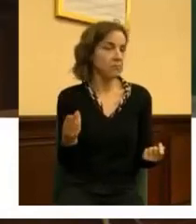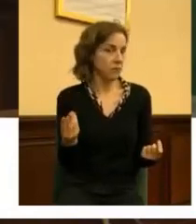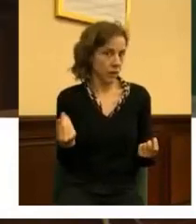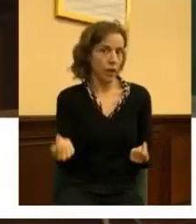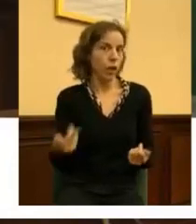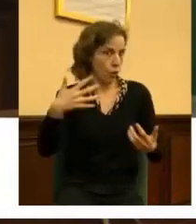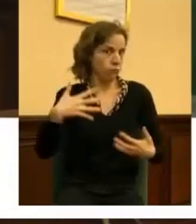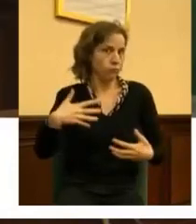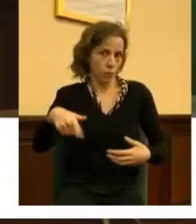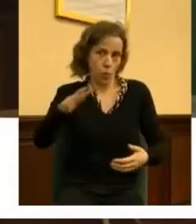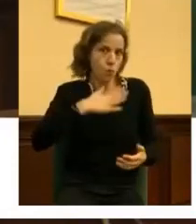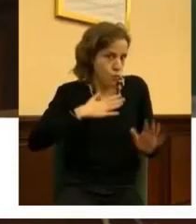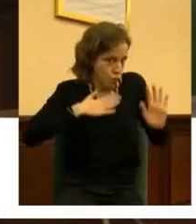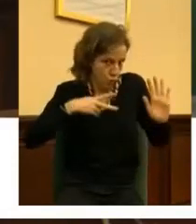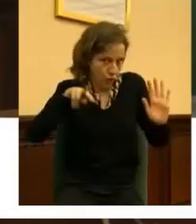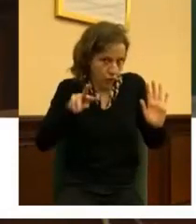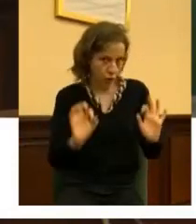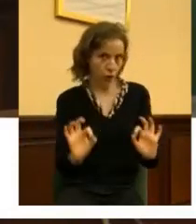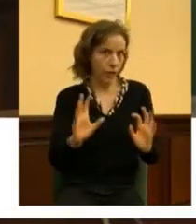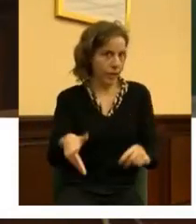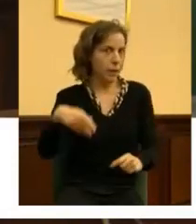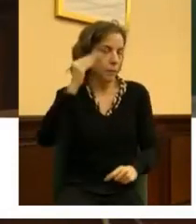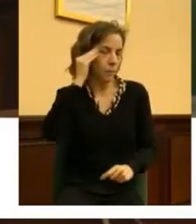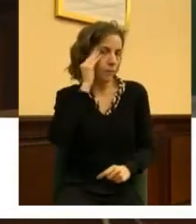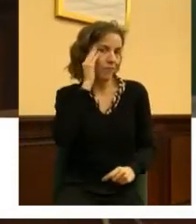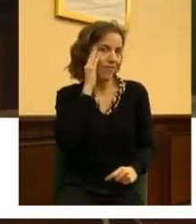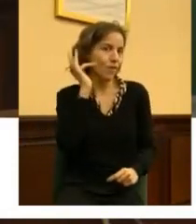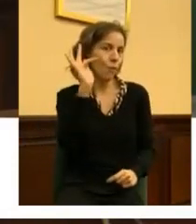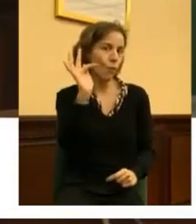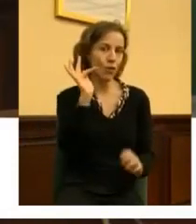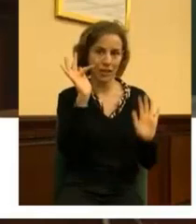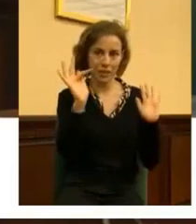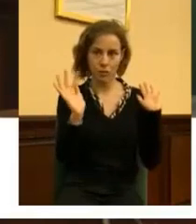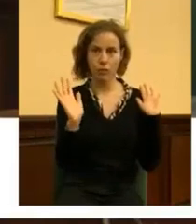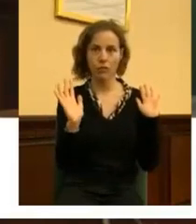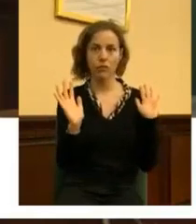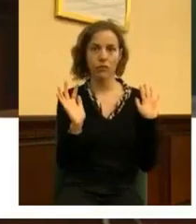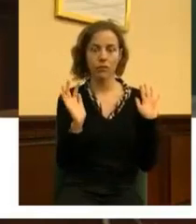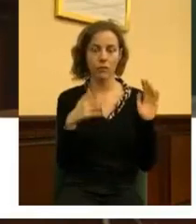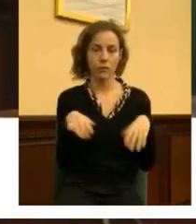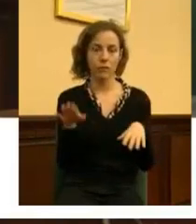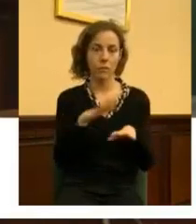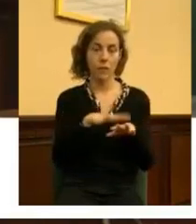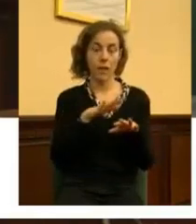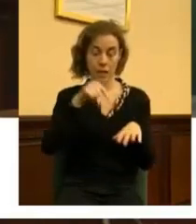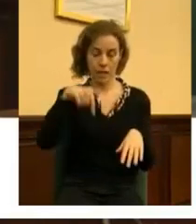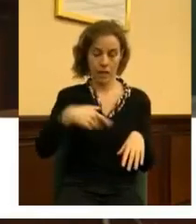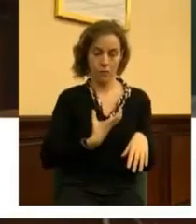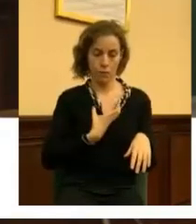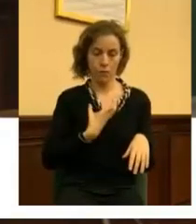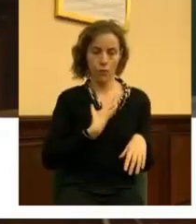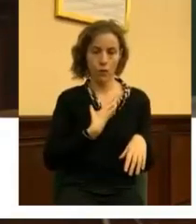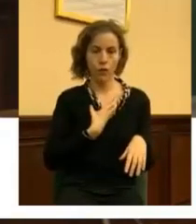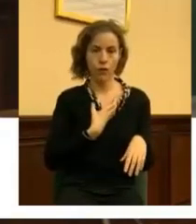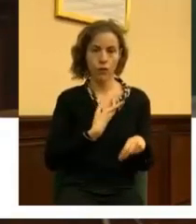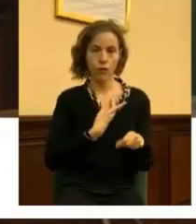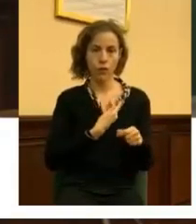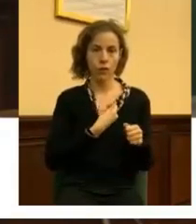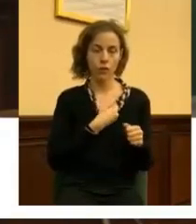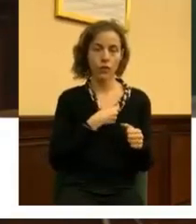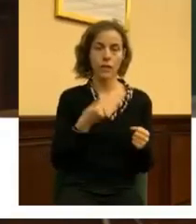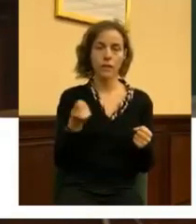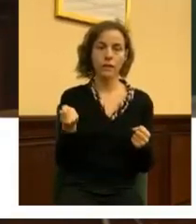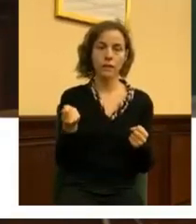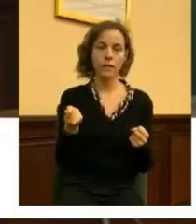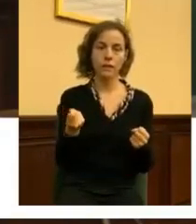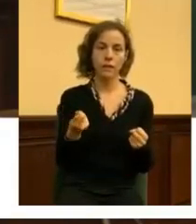corresponde y que, bueno, pues que nos vendría muy bien para que en Móstoles se puedan poner en marcha con total seguridad